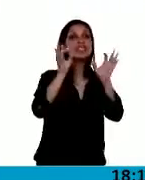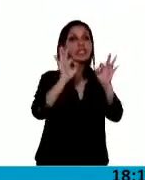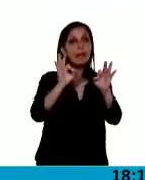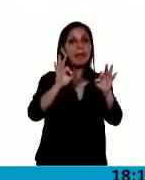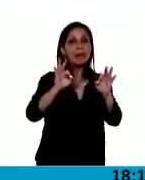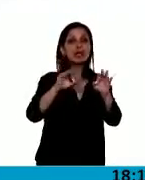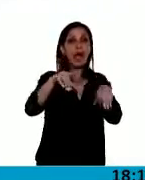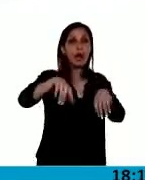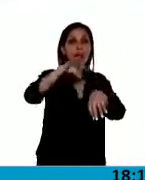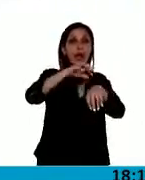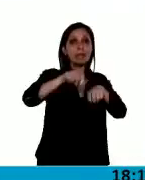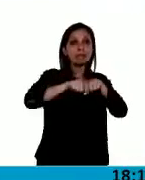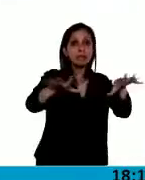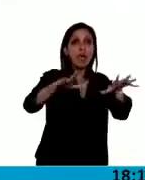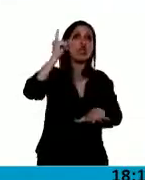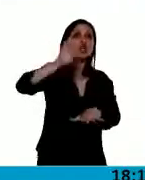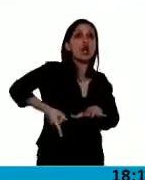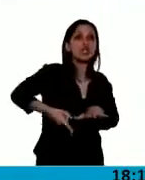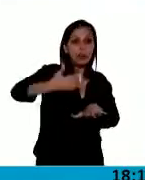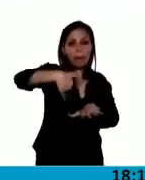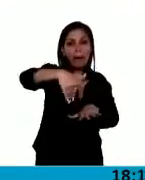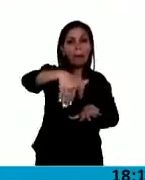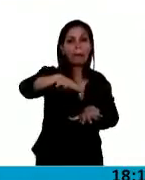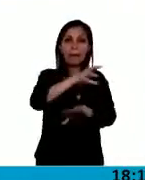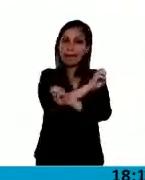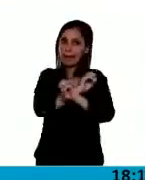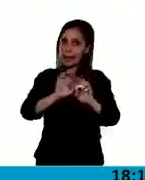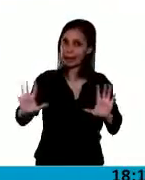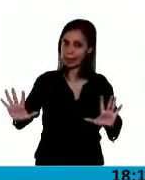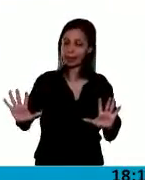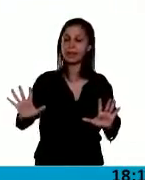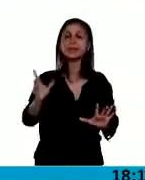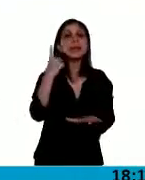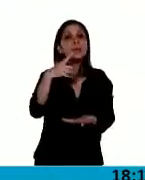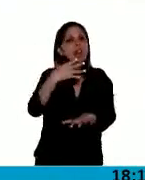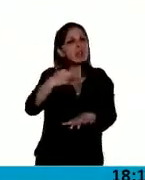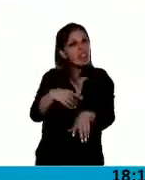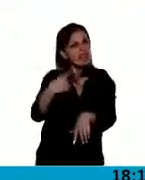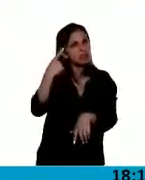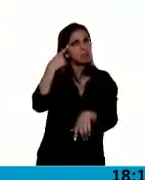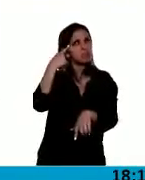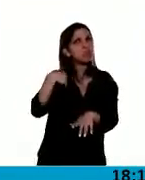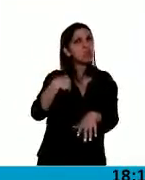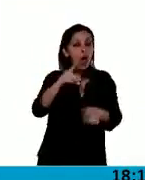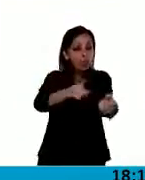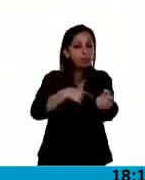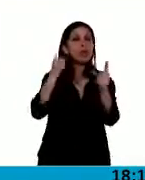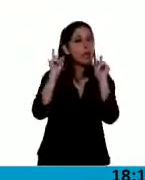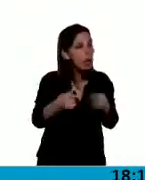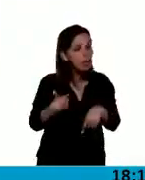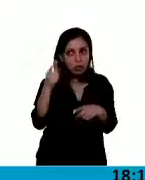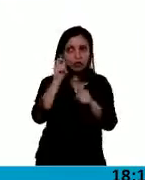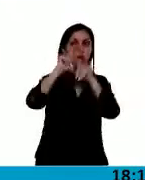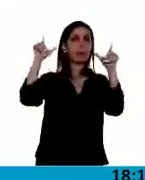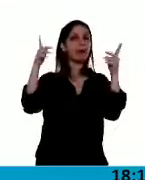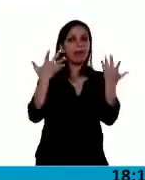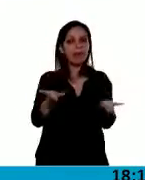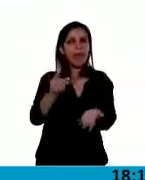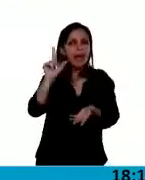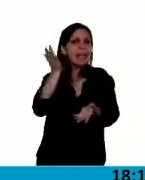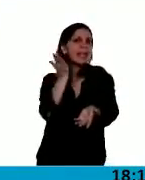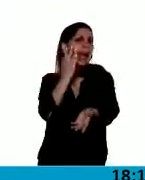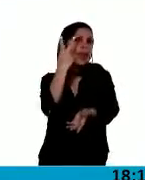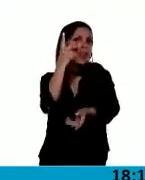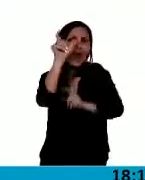van a ser catastróficas. Pero la verdad, debería estar acostumbrada, pero no paro de sorprenderme con la hipocresía con la que se manejan